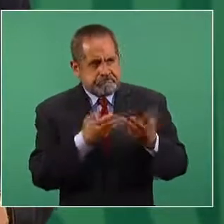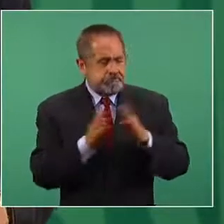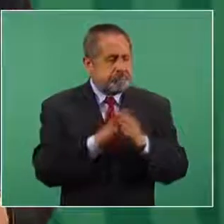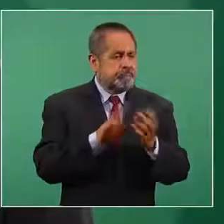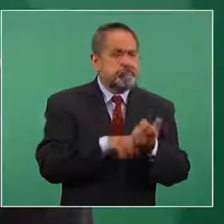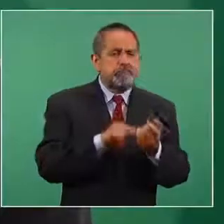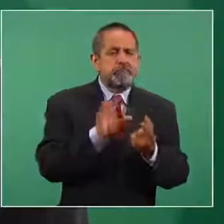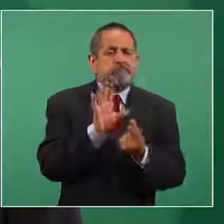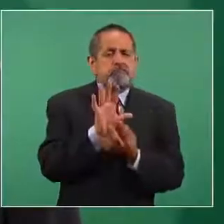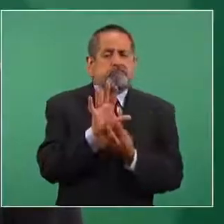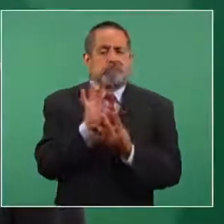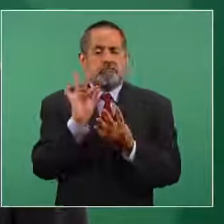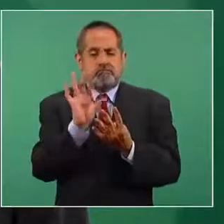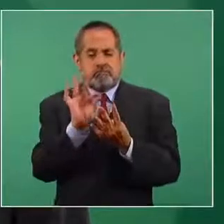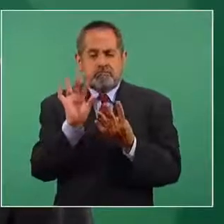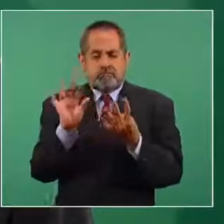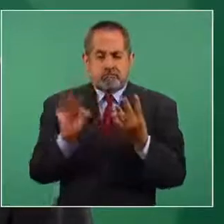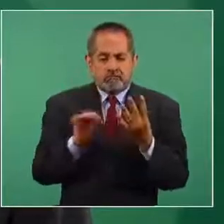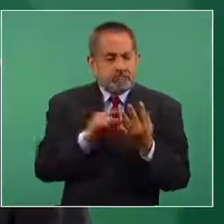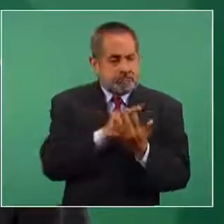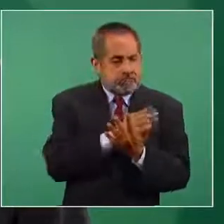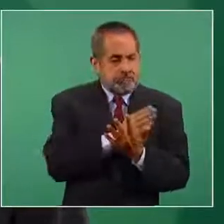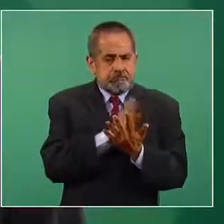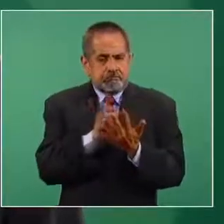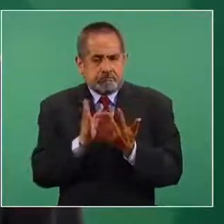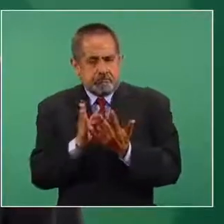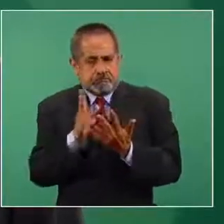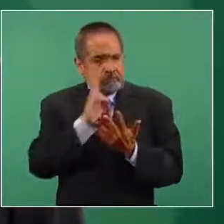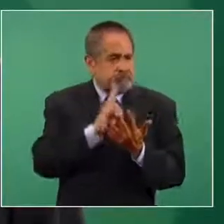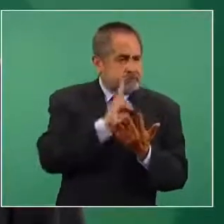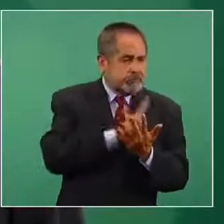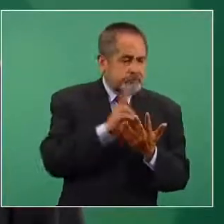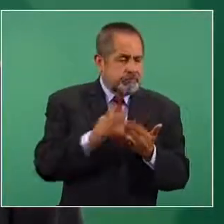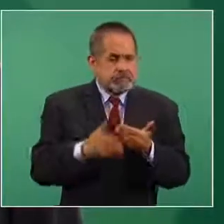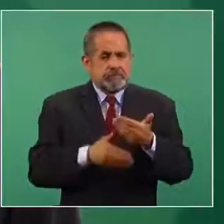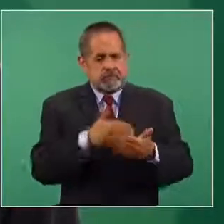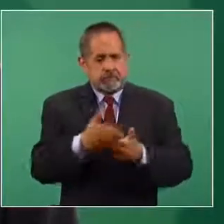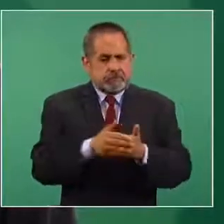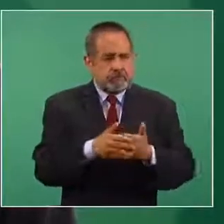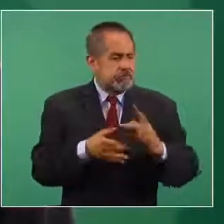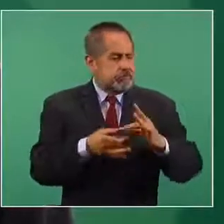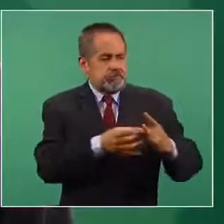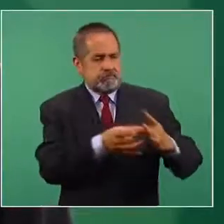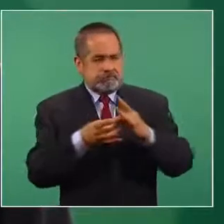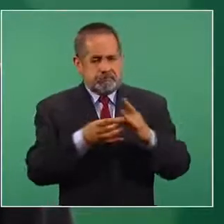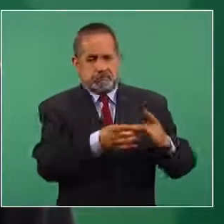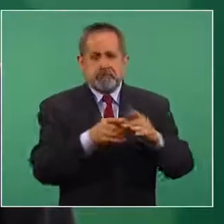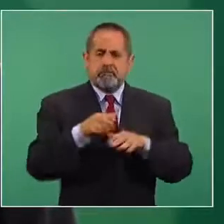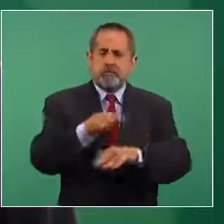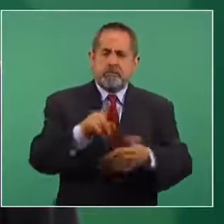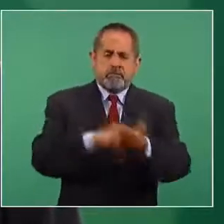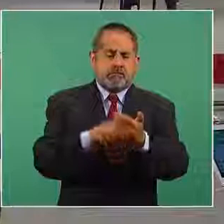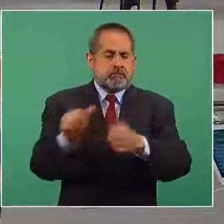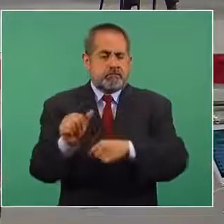todas las posibilidades de cooperación en esta materia.